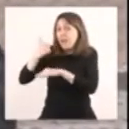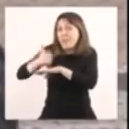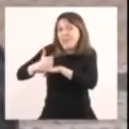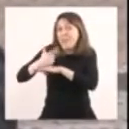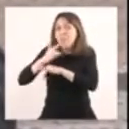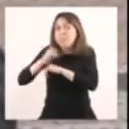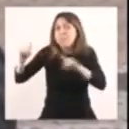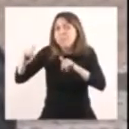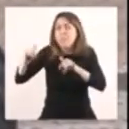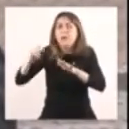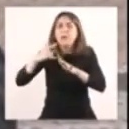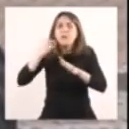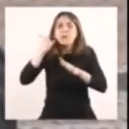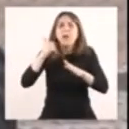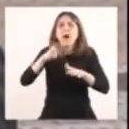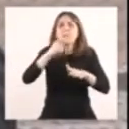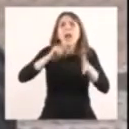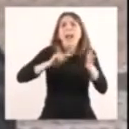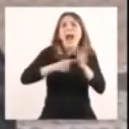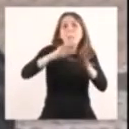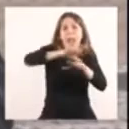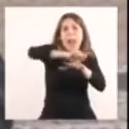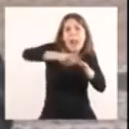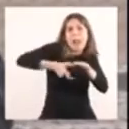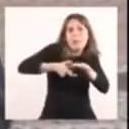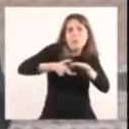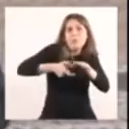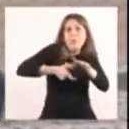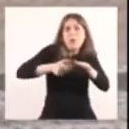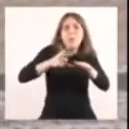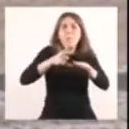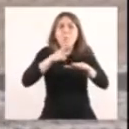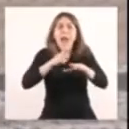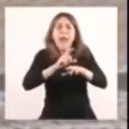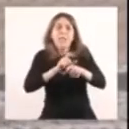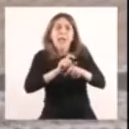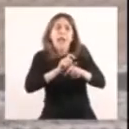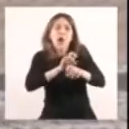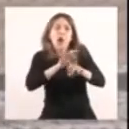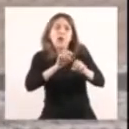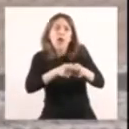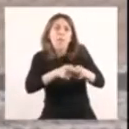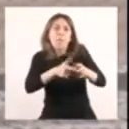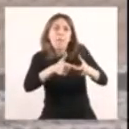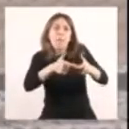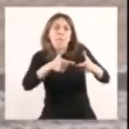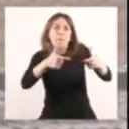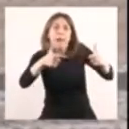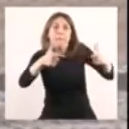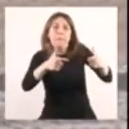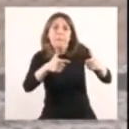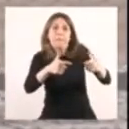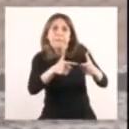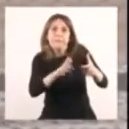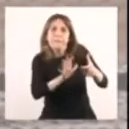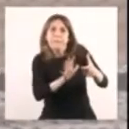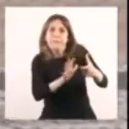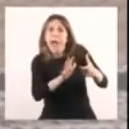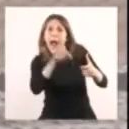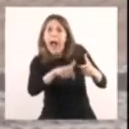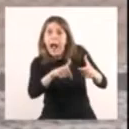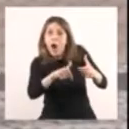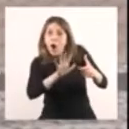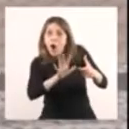se ha estabilizado y pareciera empezar a ceder en el número de contagios. Lo que más nos importa ahora